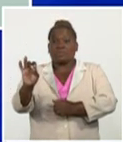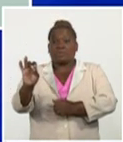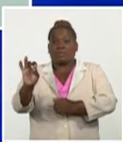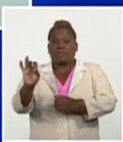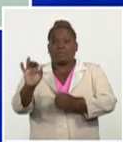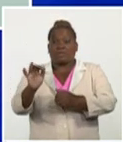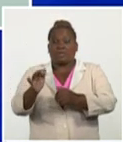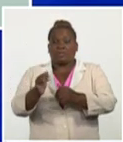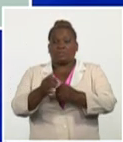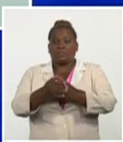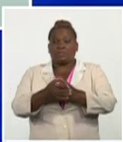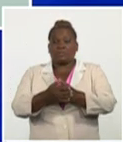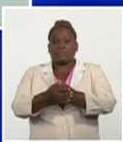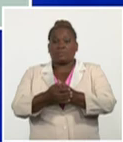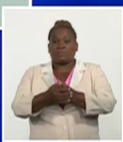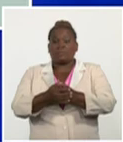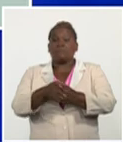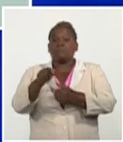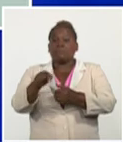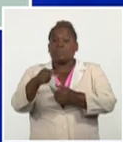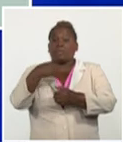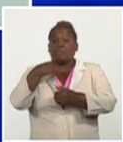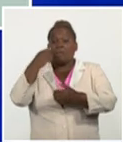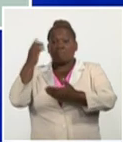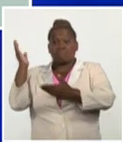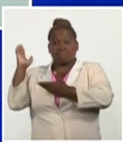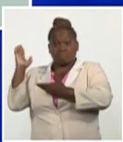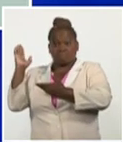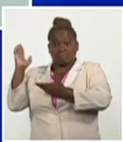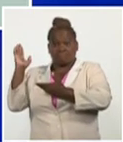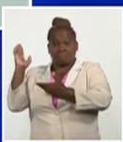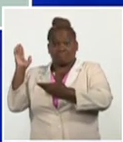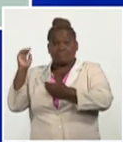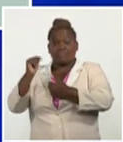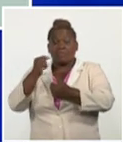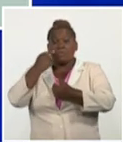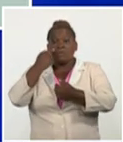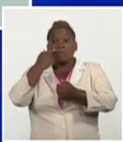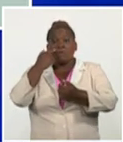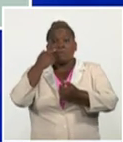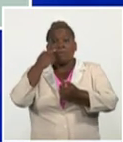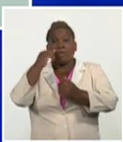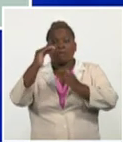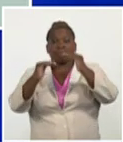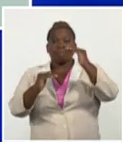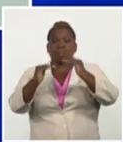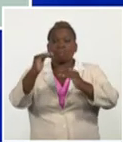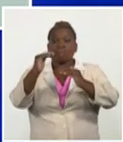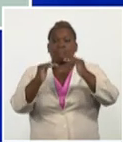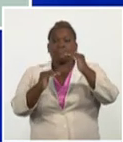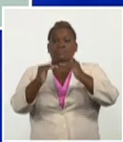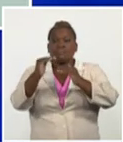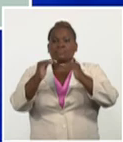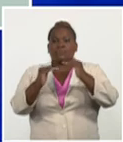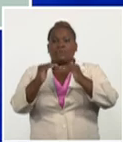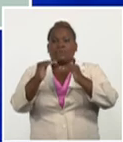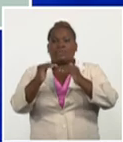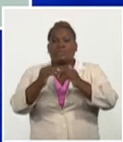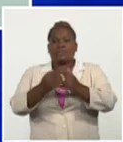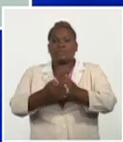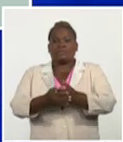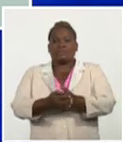tiene estas fluctuaciones que además en el caso de de estos días ha estado influenciado por un